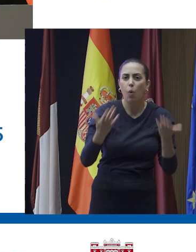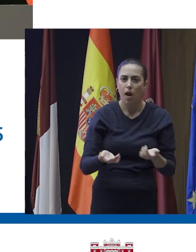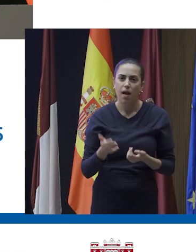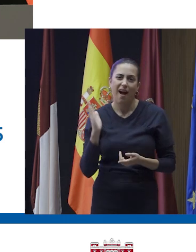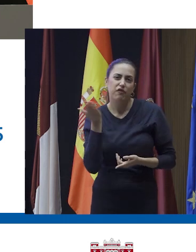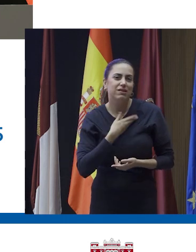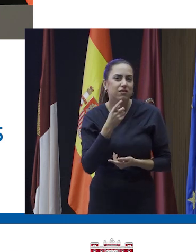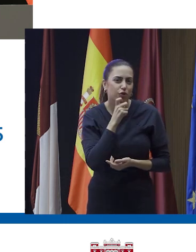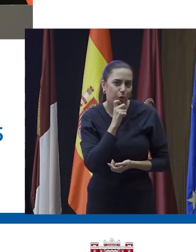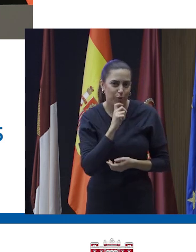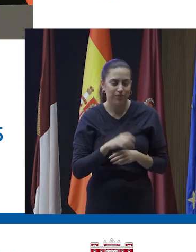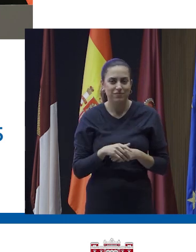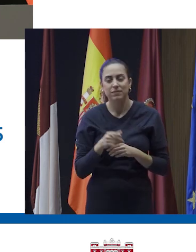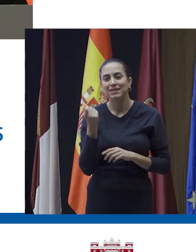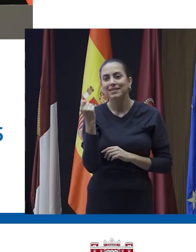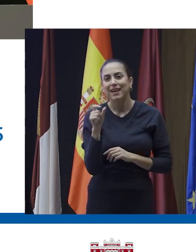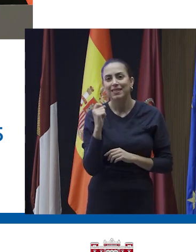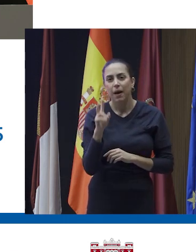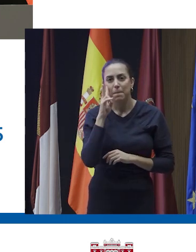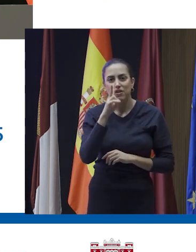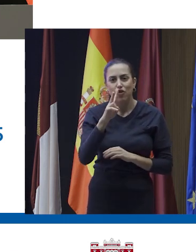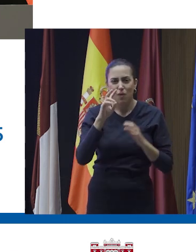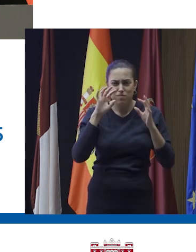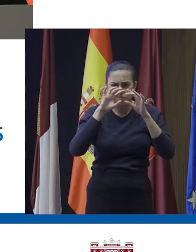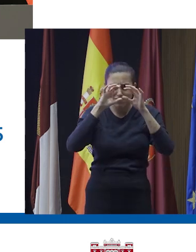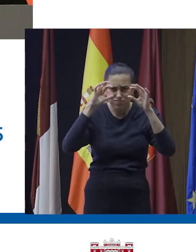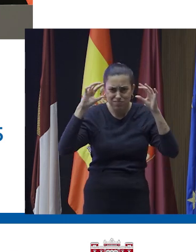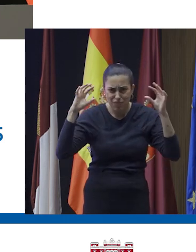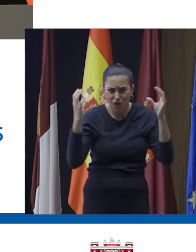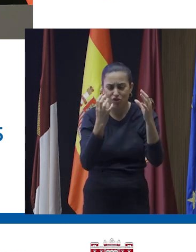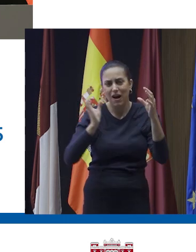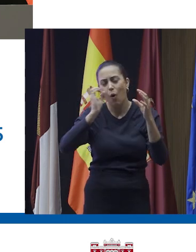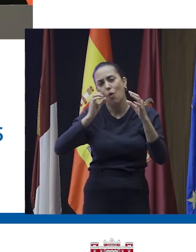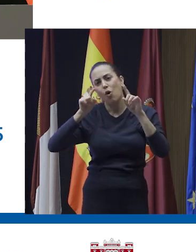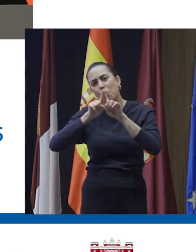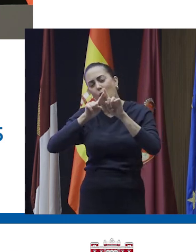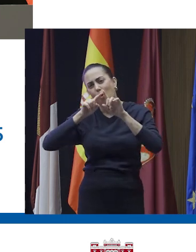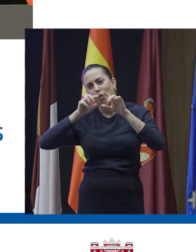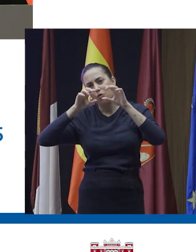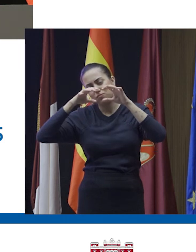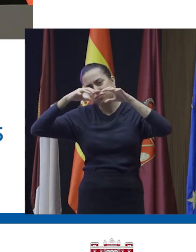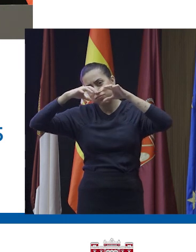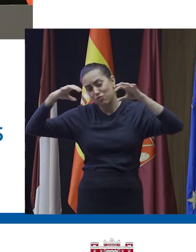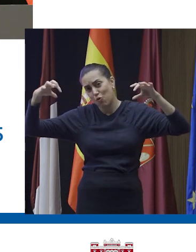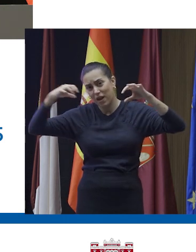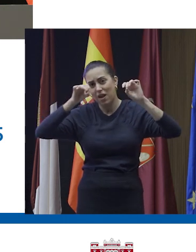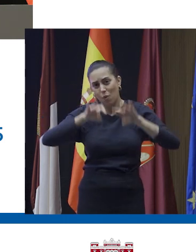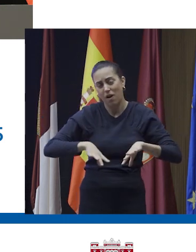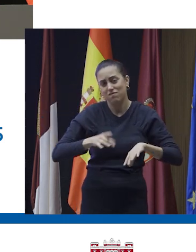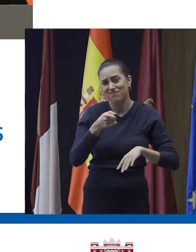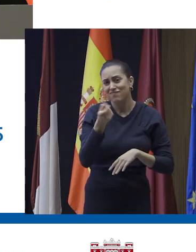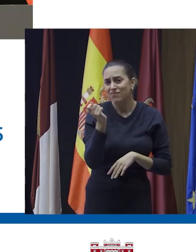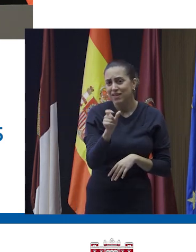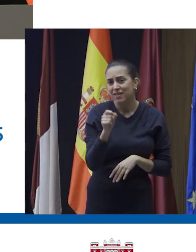frecuente o común pues es la visión borrosa o nublada, que es el efecto más frecuente, aunque también podemos encontrar otros,